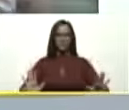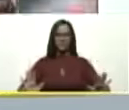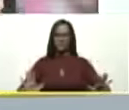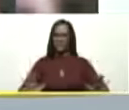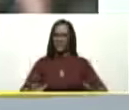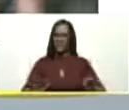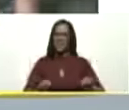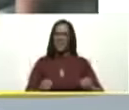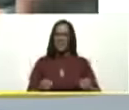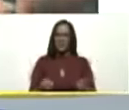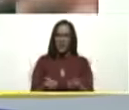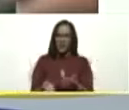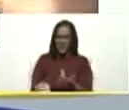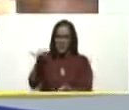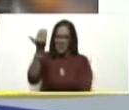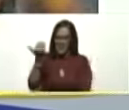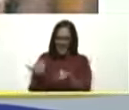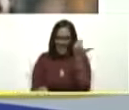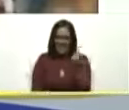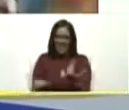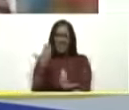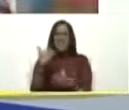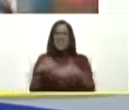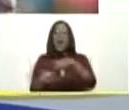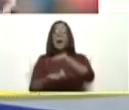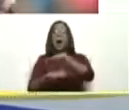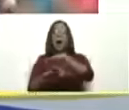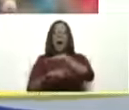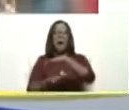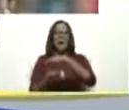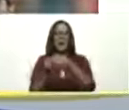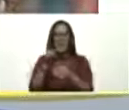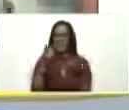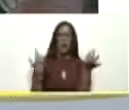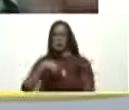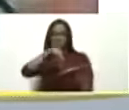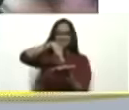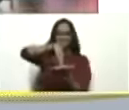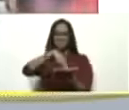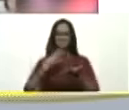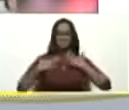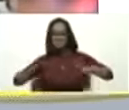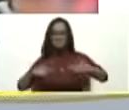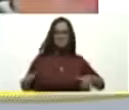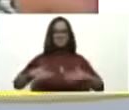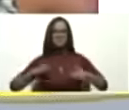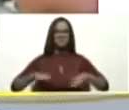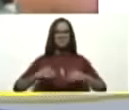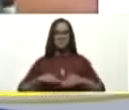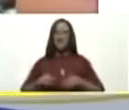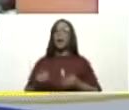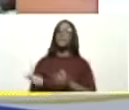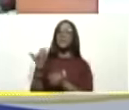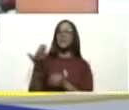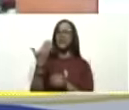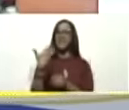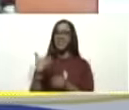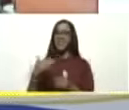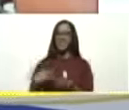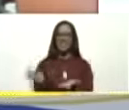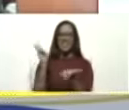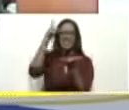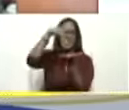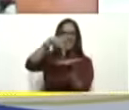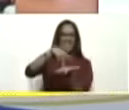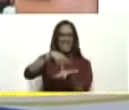y fueron levantando uno por uno. Y abajo, al final, se levantó ella rapidito. Y yo le dije, vente para acá. Y se montó y se encaramó,